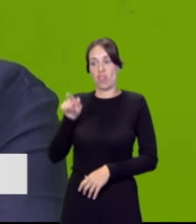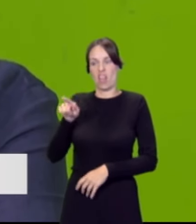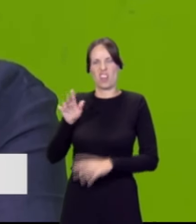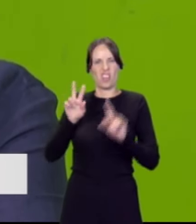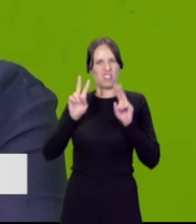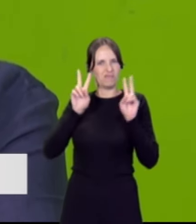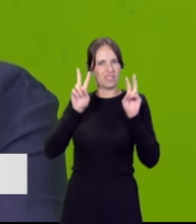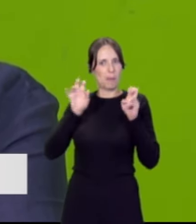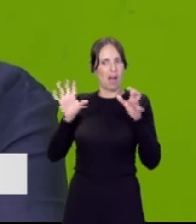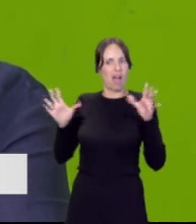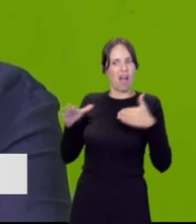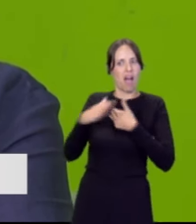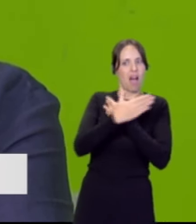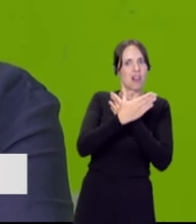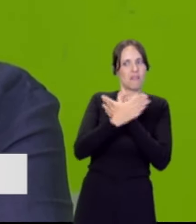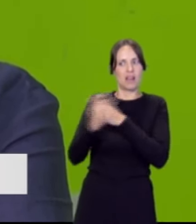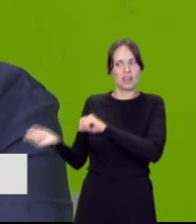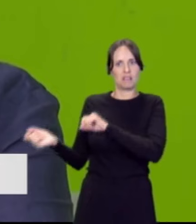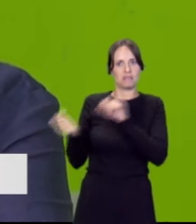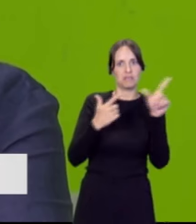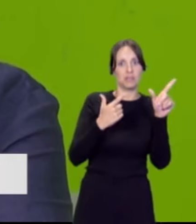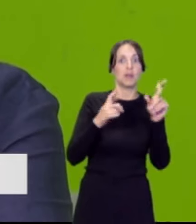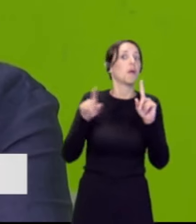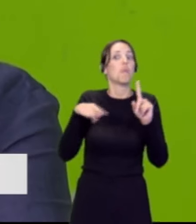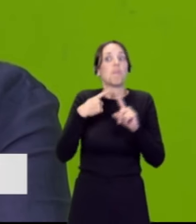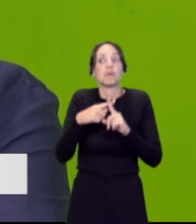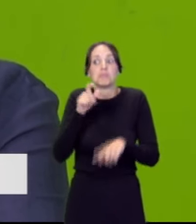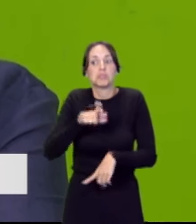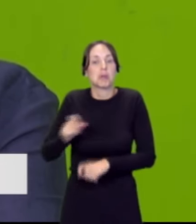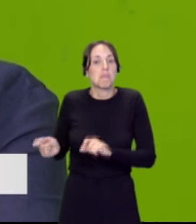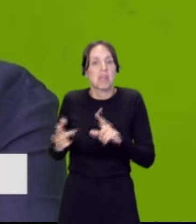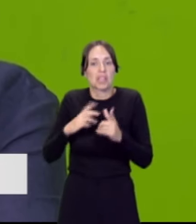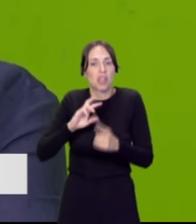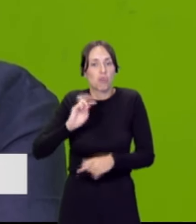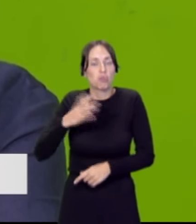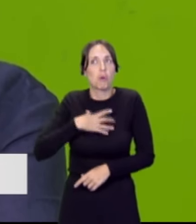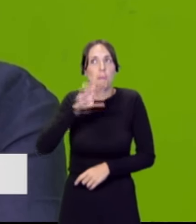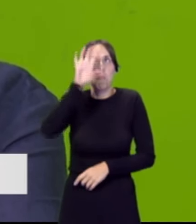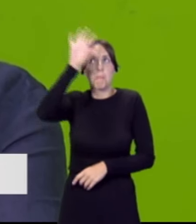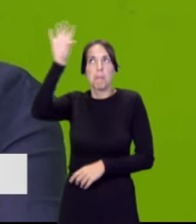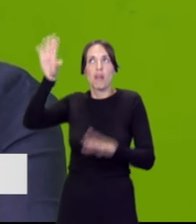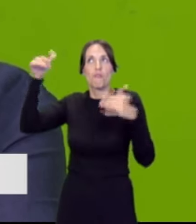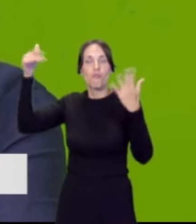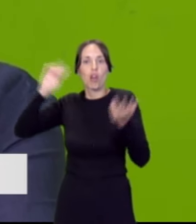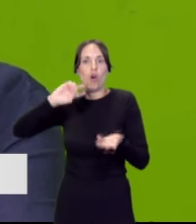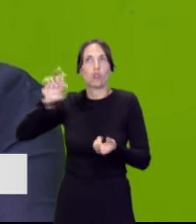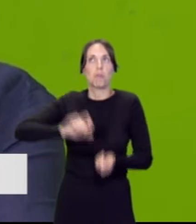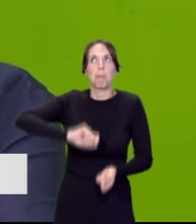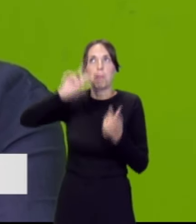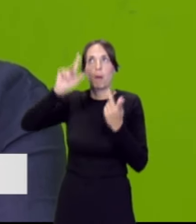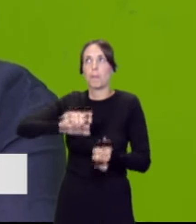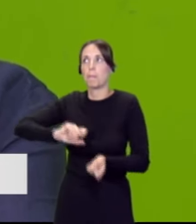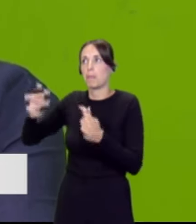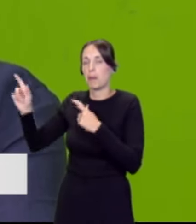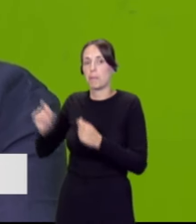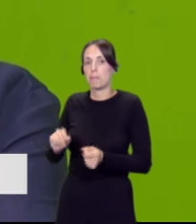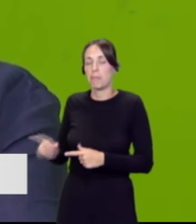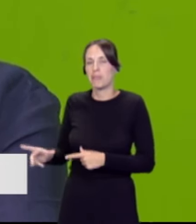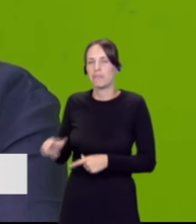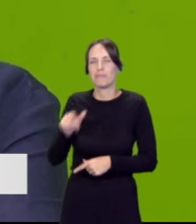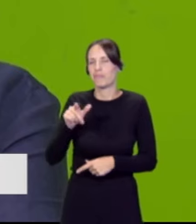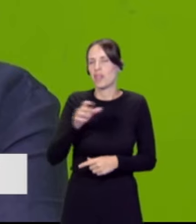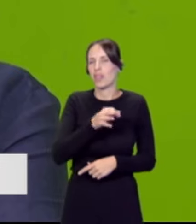puede ocurrir con otros migrantes para llevar a otros países. ¿Por qué me parece que es desafortunado? Porque yo creo